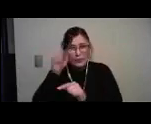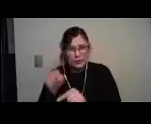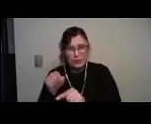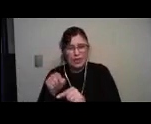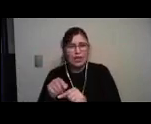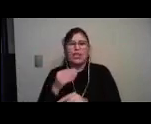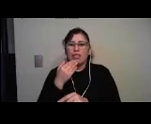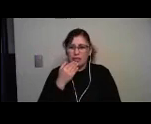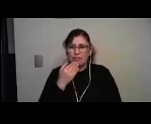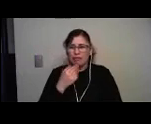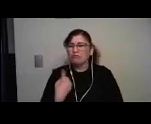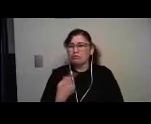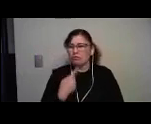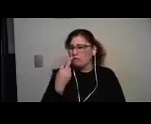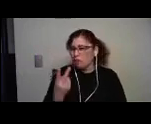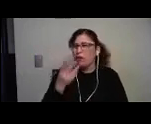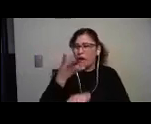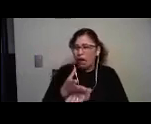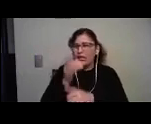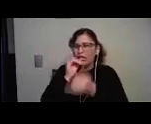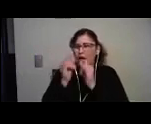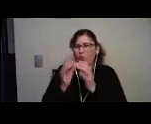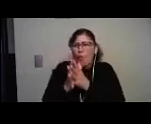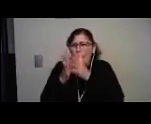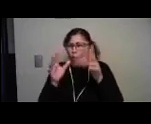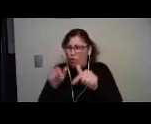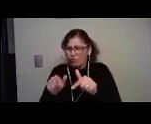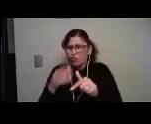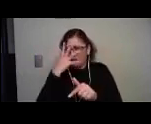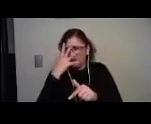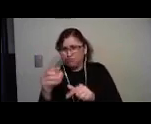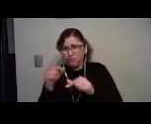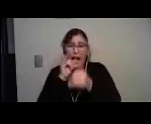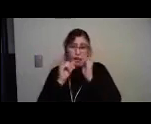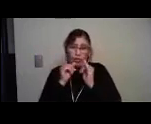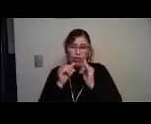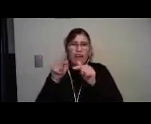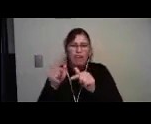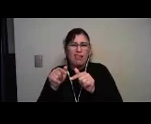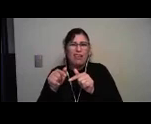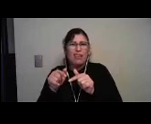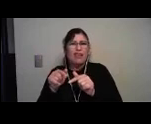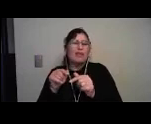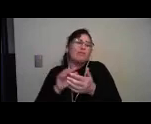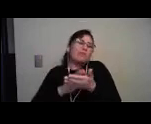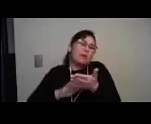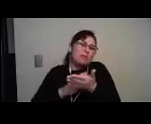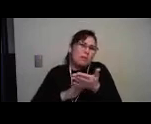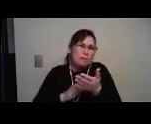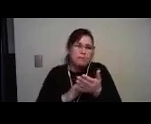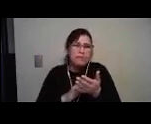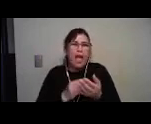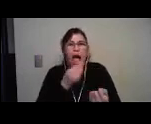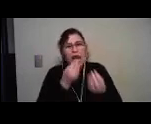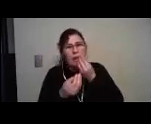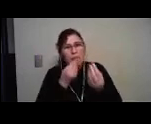Y uno entiende que cuando las personas consumen alcohol o tienen una adicción al alcohol, ¿ya? Queda un poco de lado la ingesta de